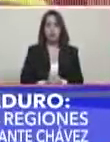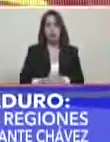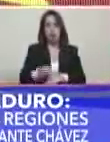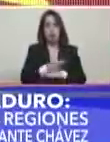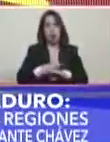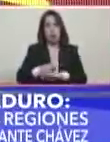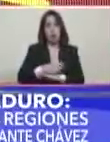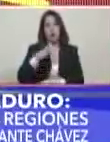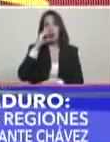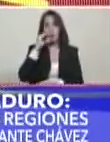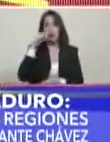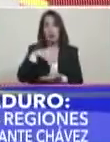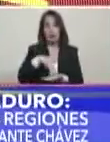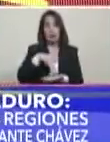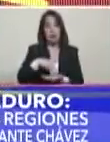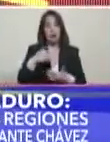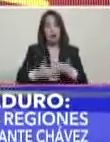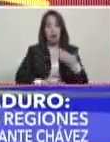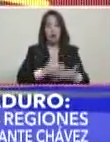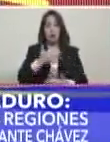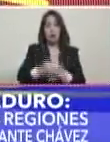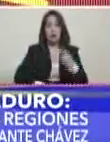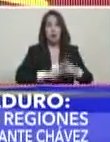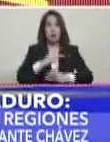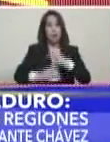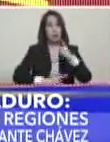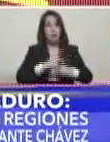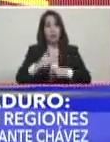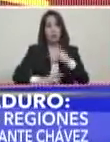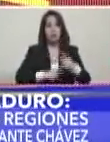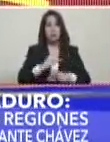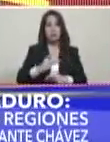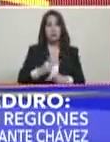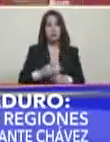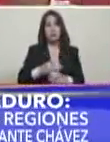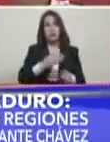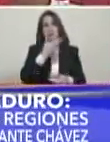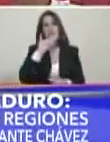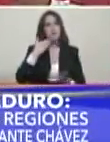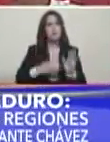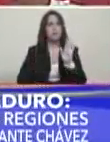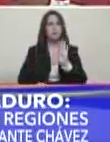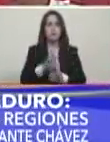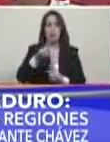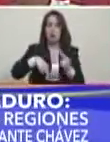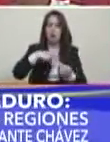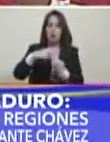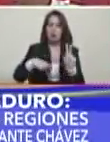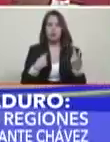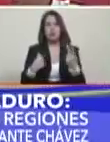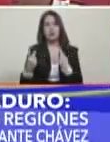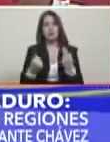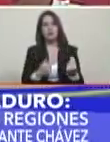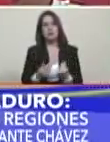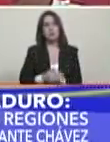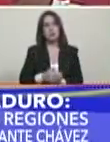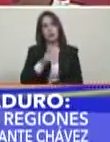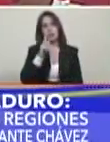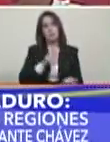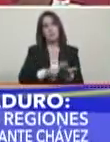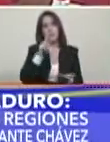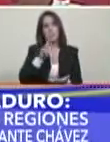de Miranda, avanzar, producir, mejorar, crecer, revolución económica.